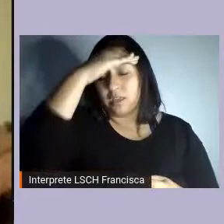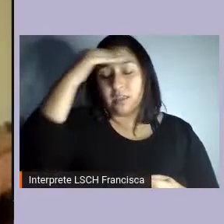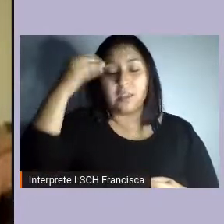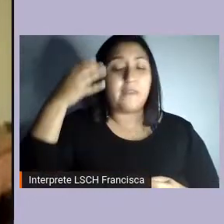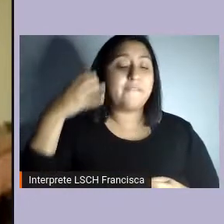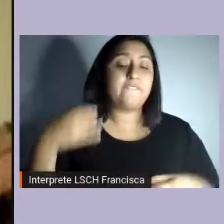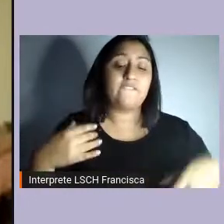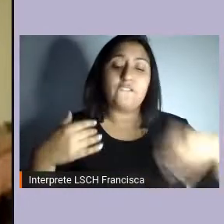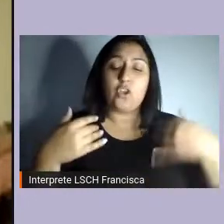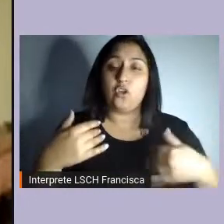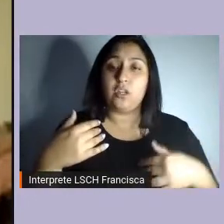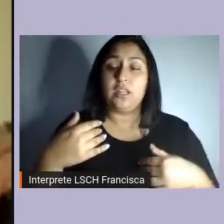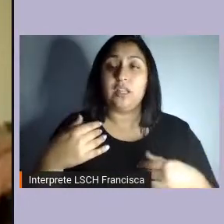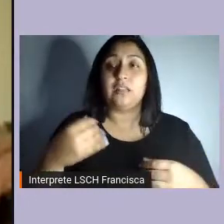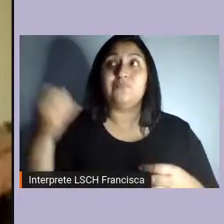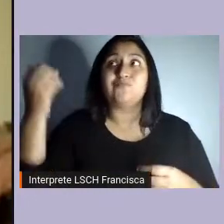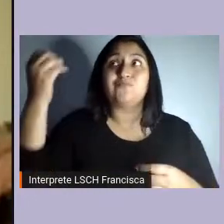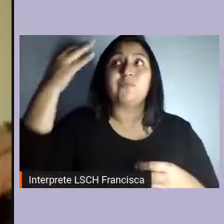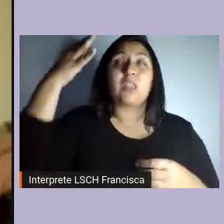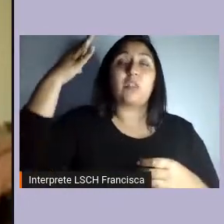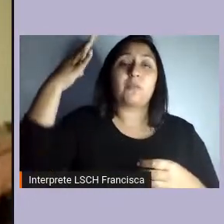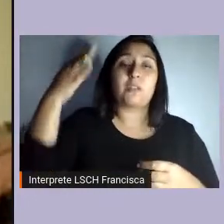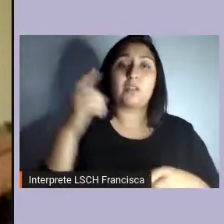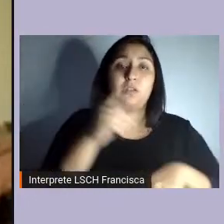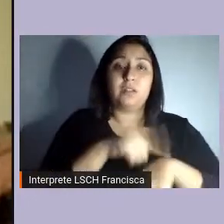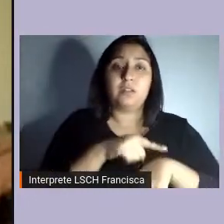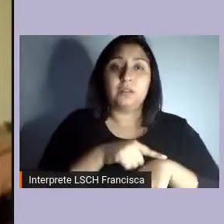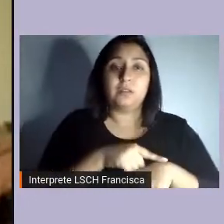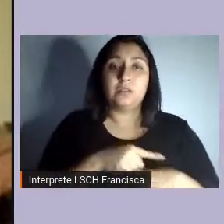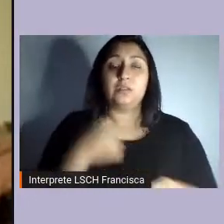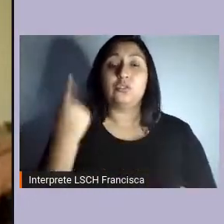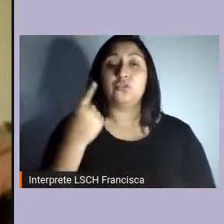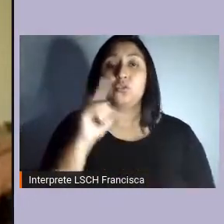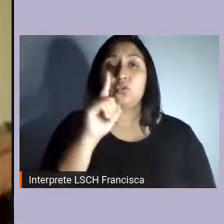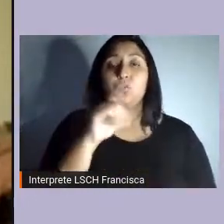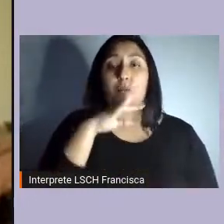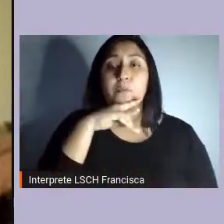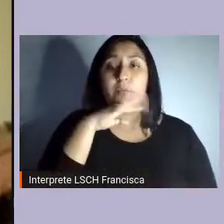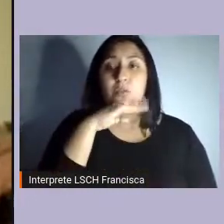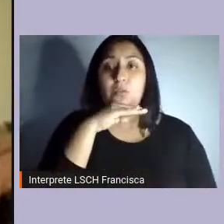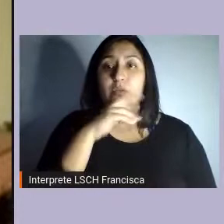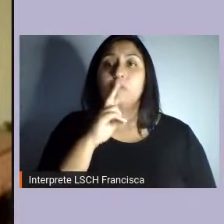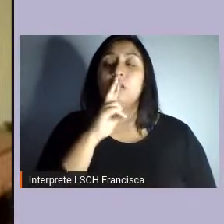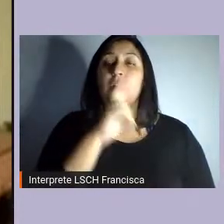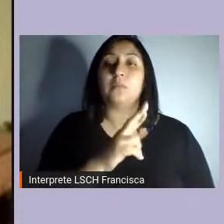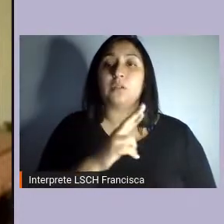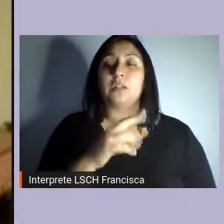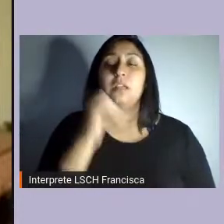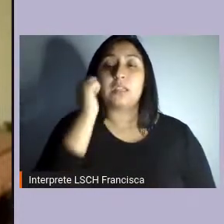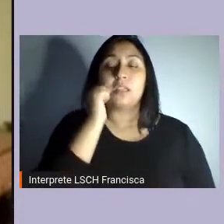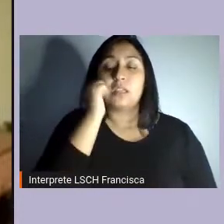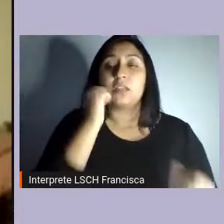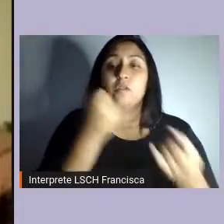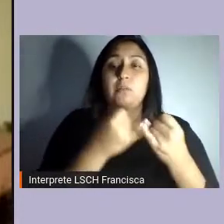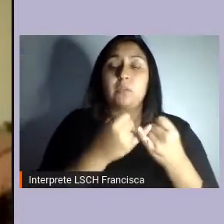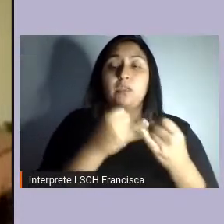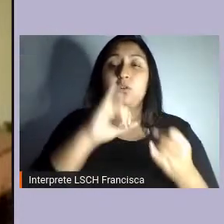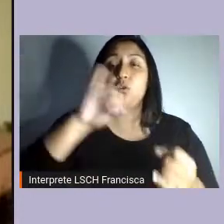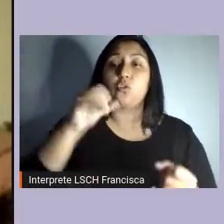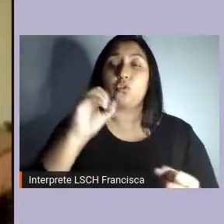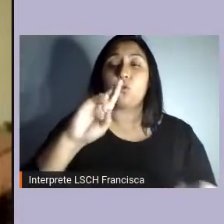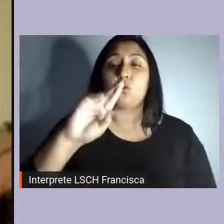tiempo y su momento. Solamente si me da un tiempito, un minuto, para contestarle a mi querido amigo Jorge Montalegre, hay